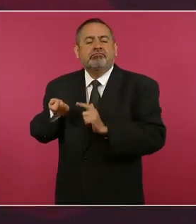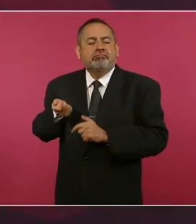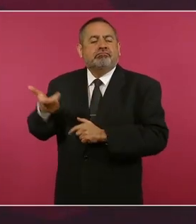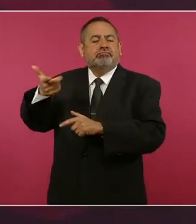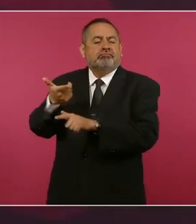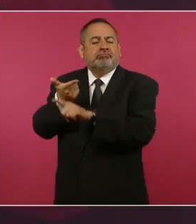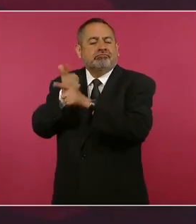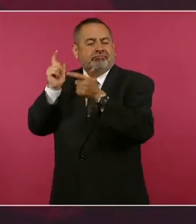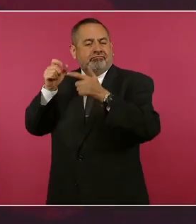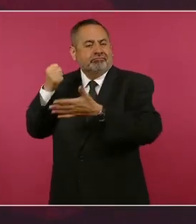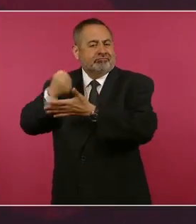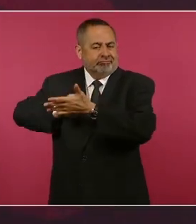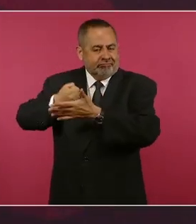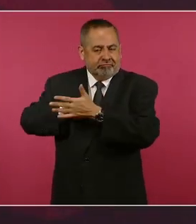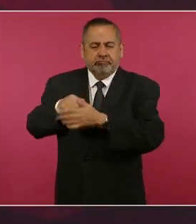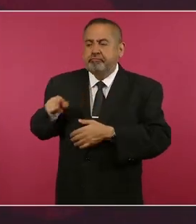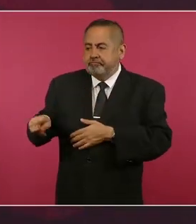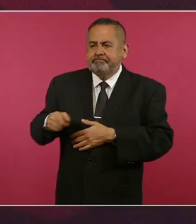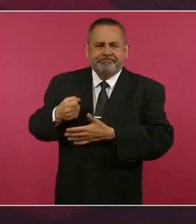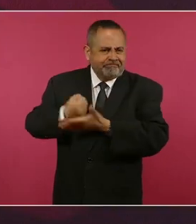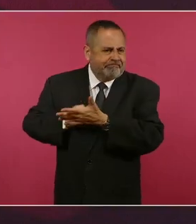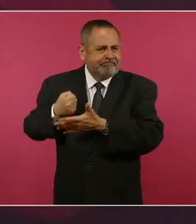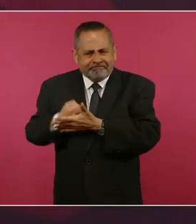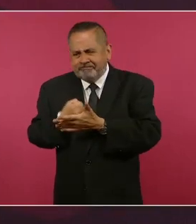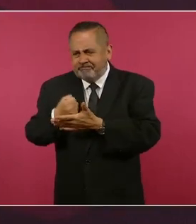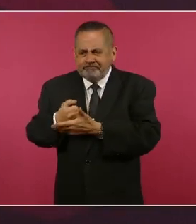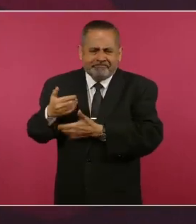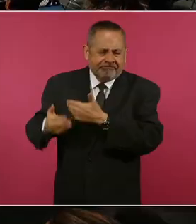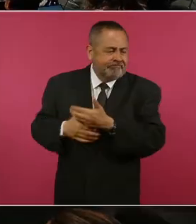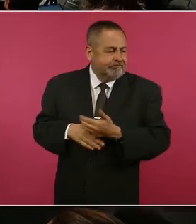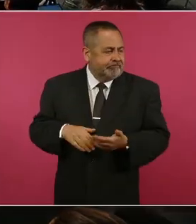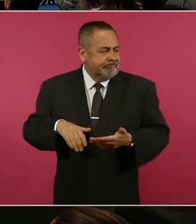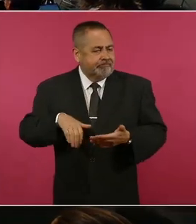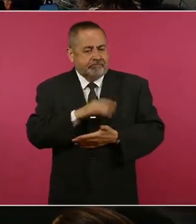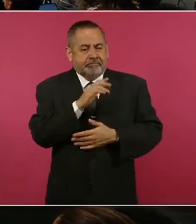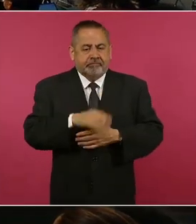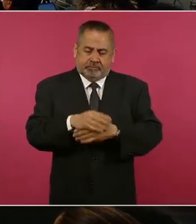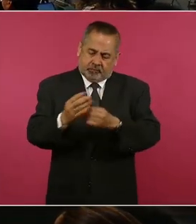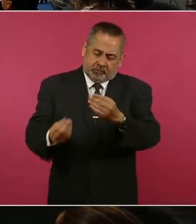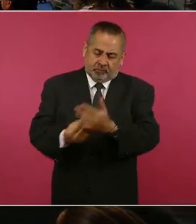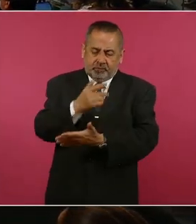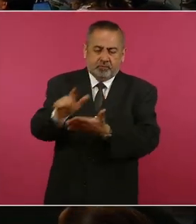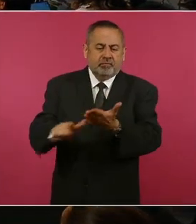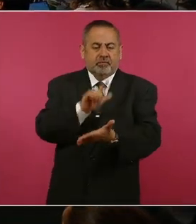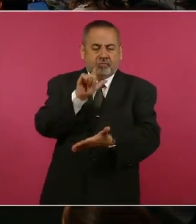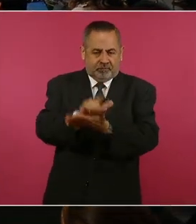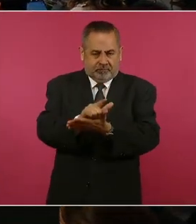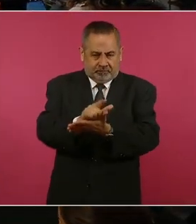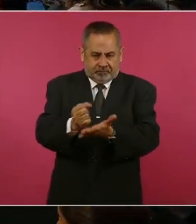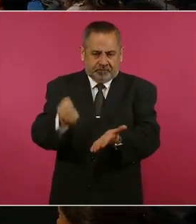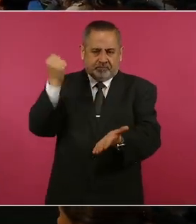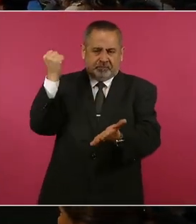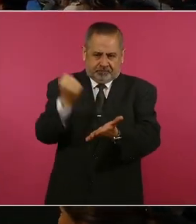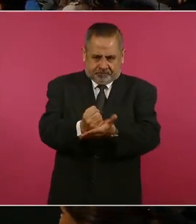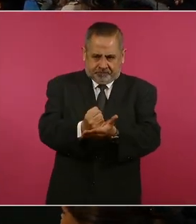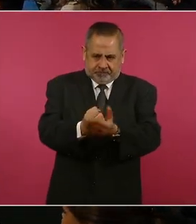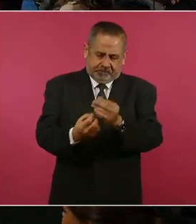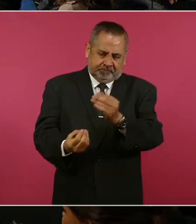y se expiden las leyes de reforma? Van los